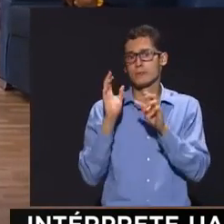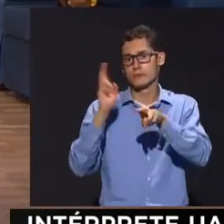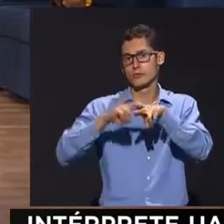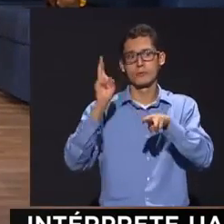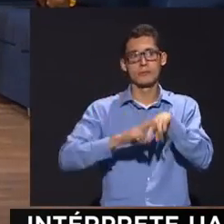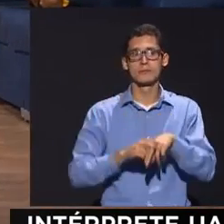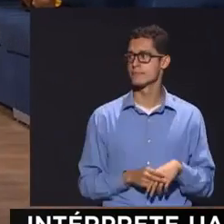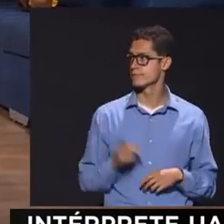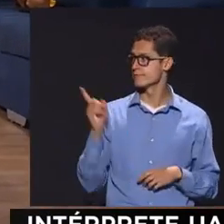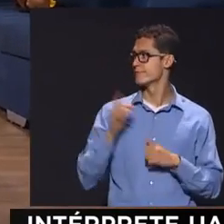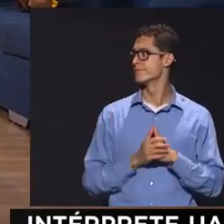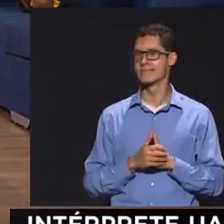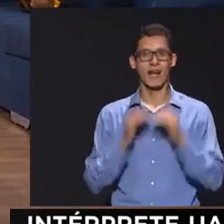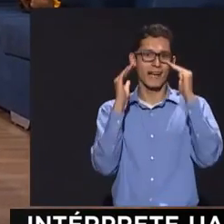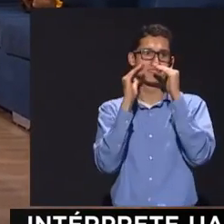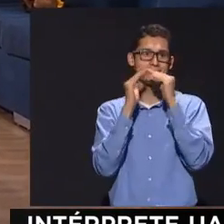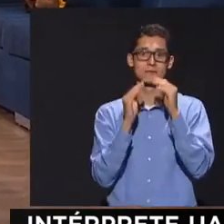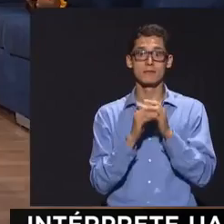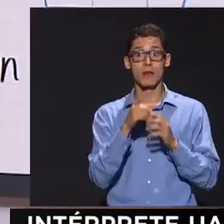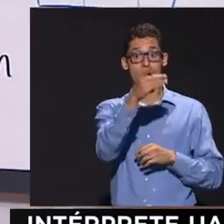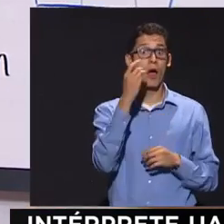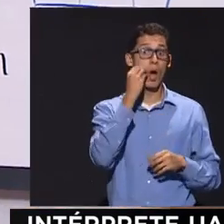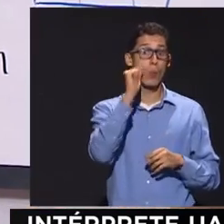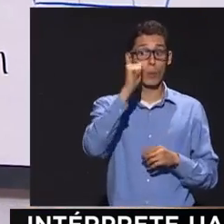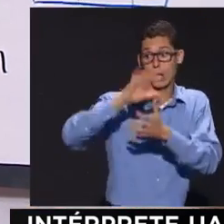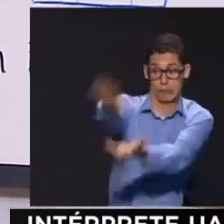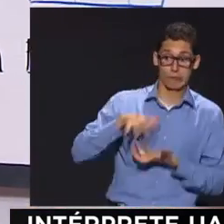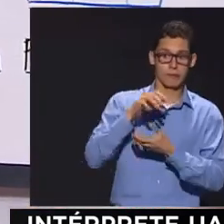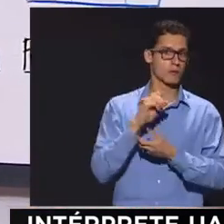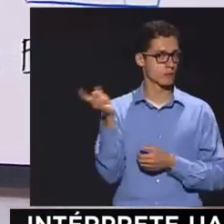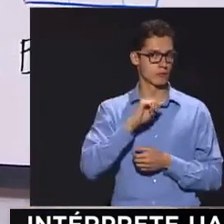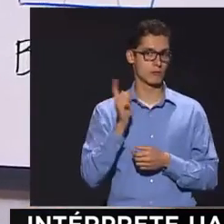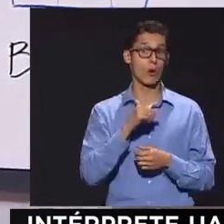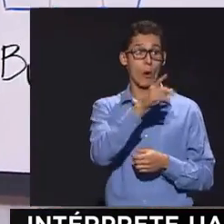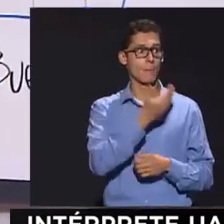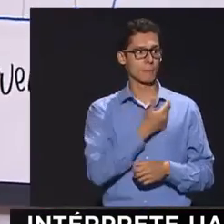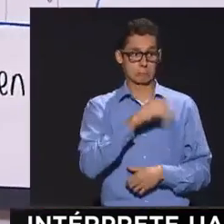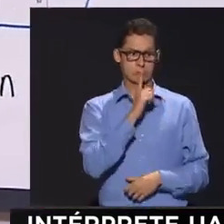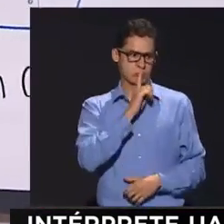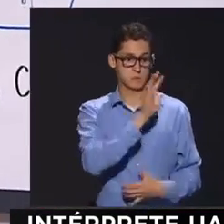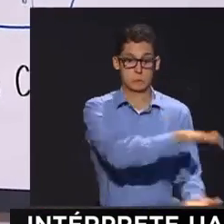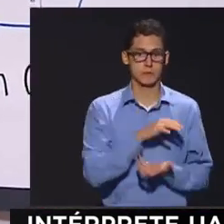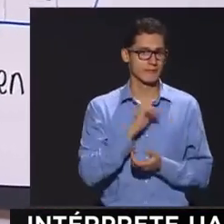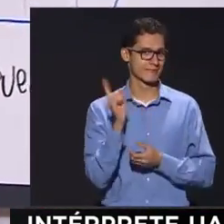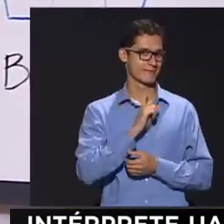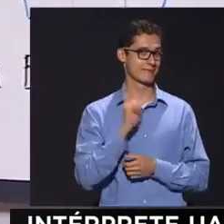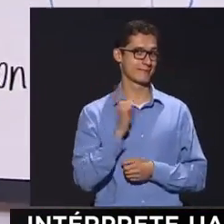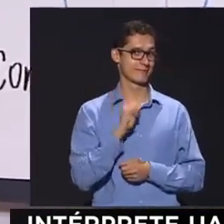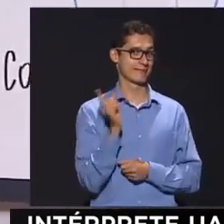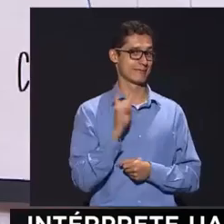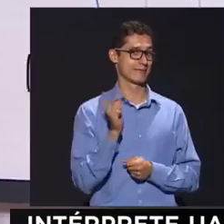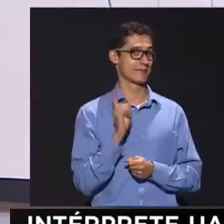en la casa una almohada no la almohada la abuelita señora col a la mamá le pedimos permiso para que después no deje salir de la habitación